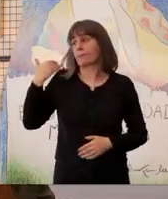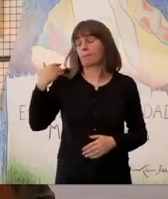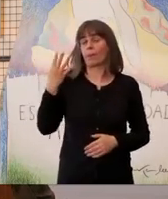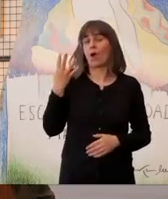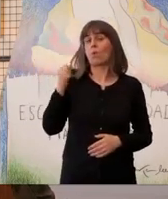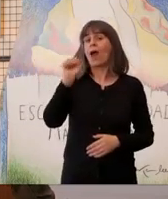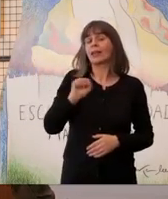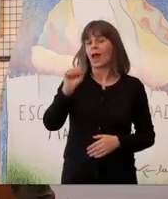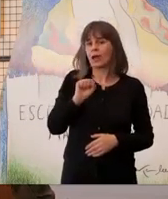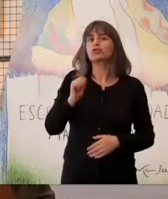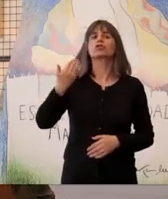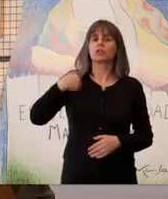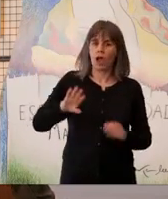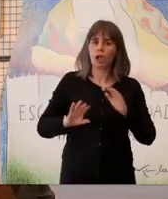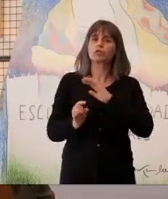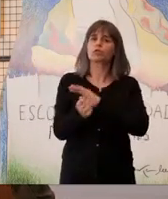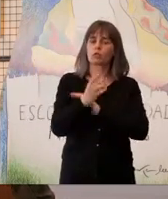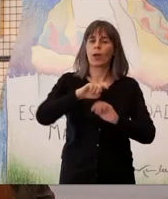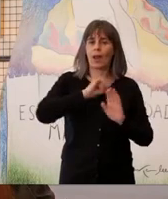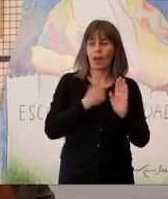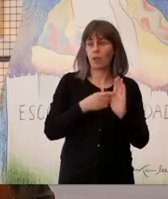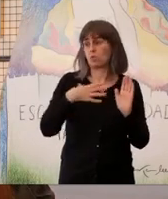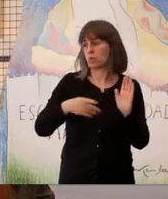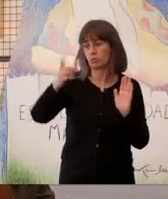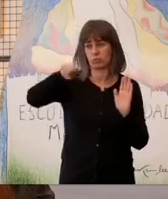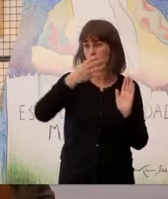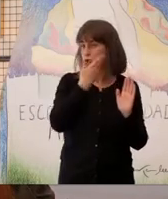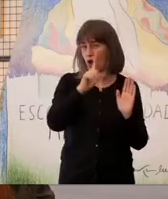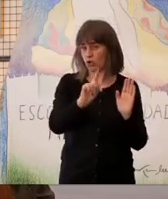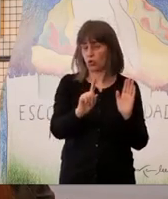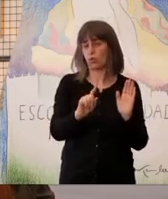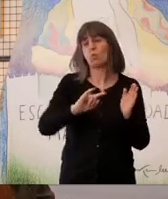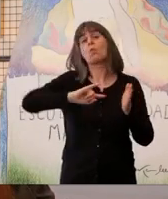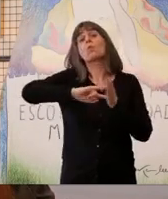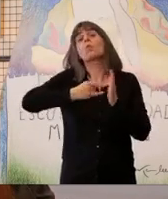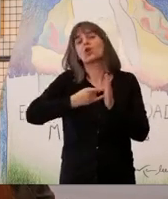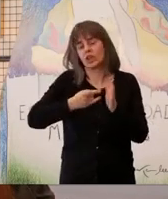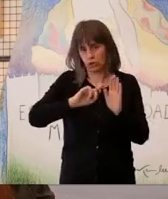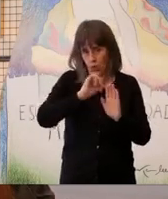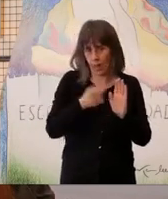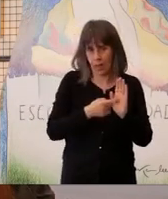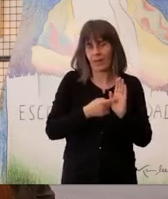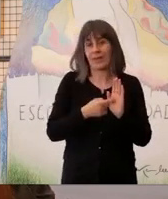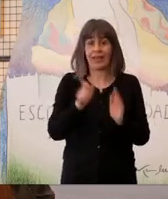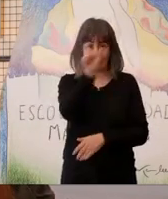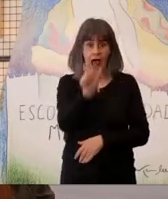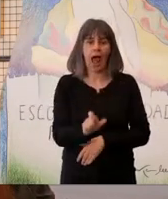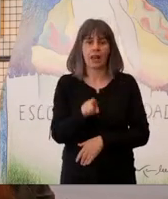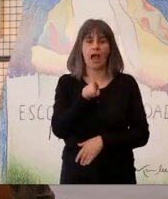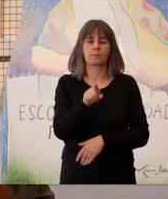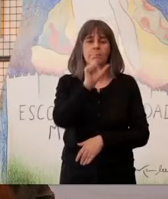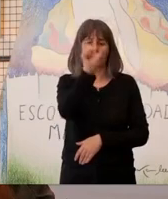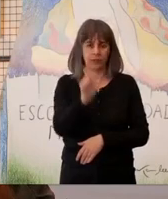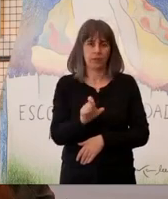hubo una famosa ley que probablemente ninguna de vosotras conoce un proyecto de las italianas que